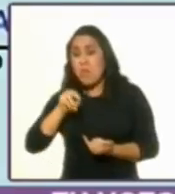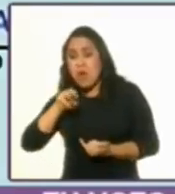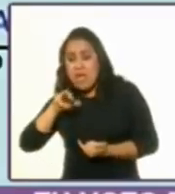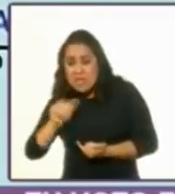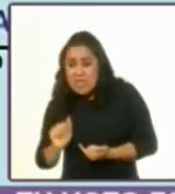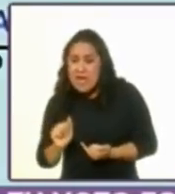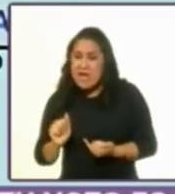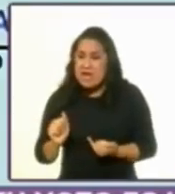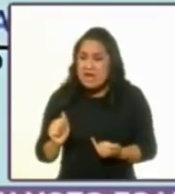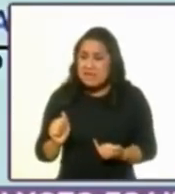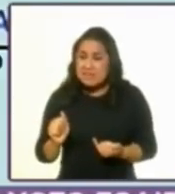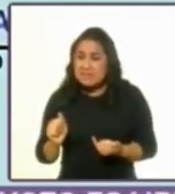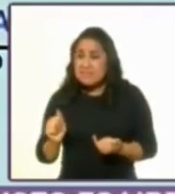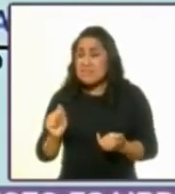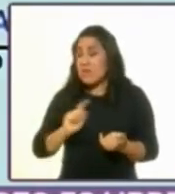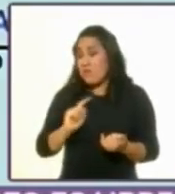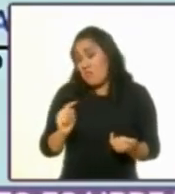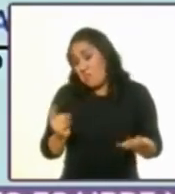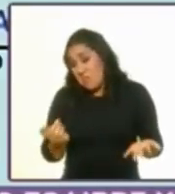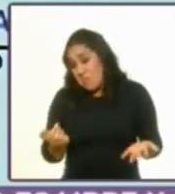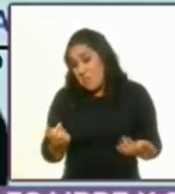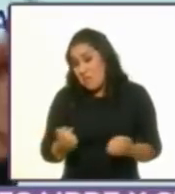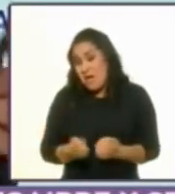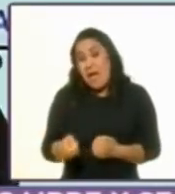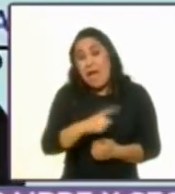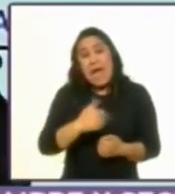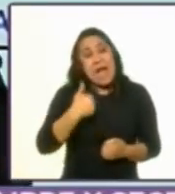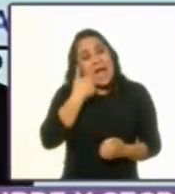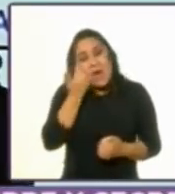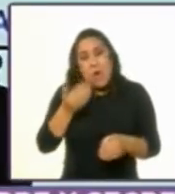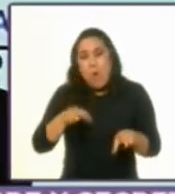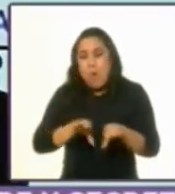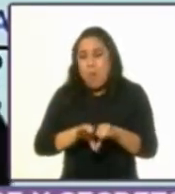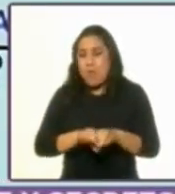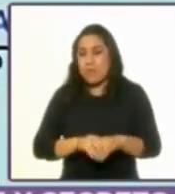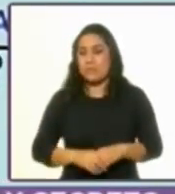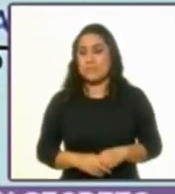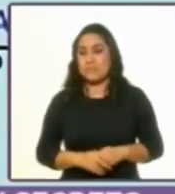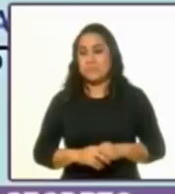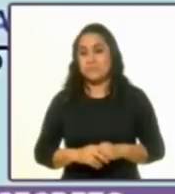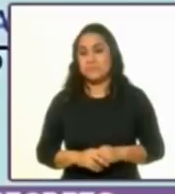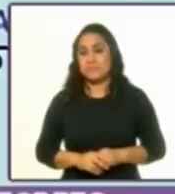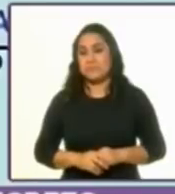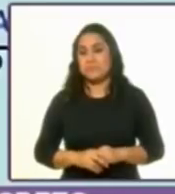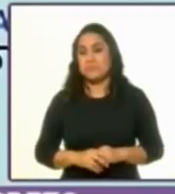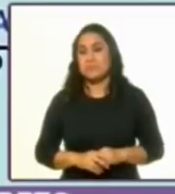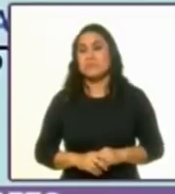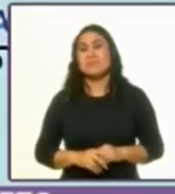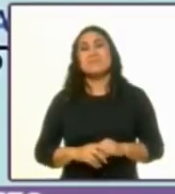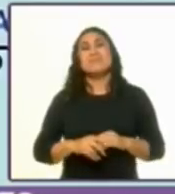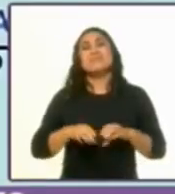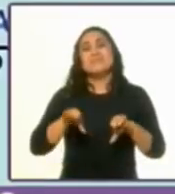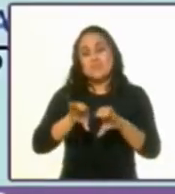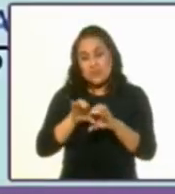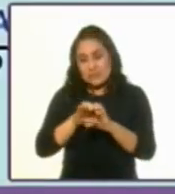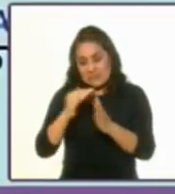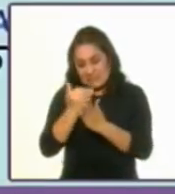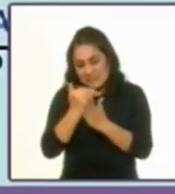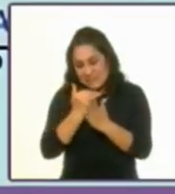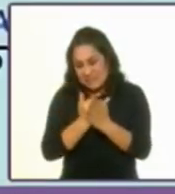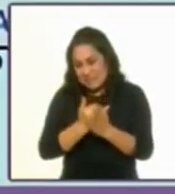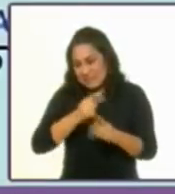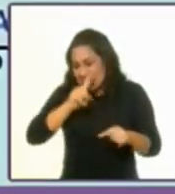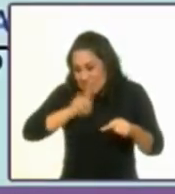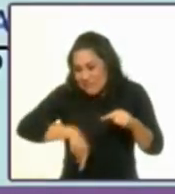esté exigiendo digo queriendo acabar precisamente con lo que han sido medidas sustantivas